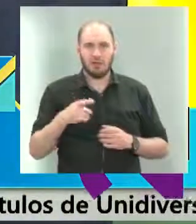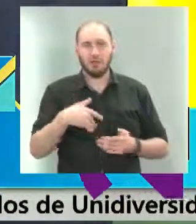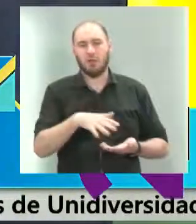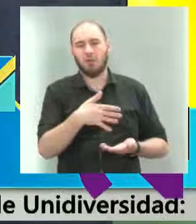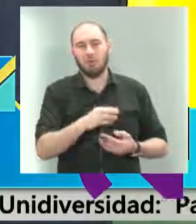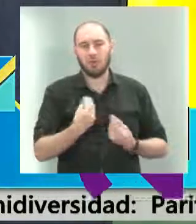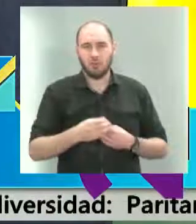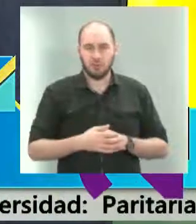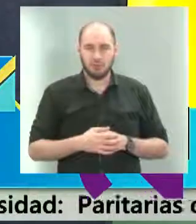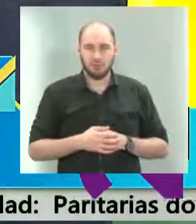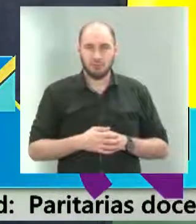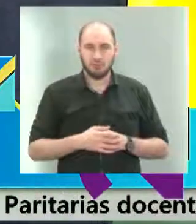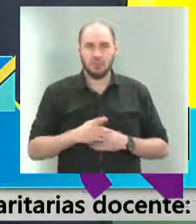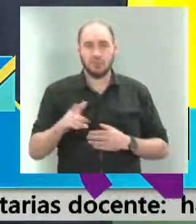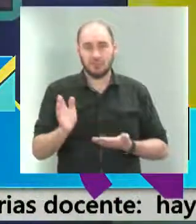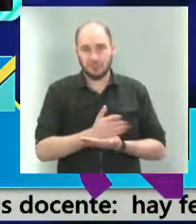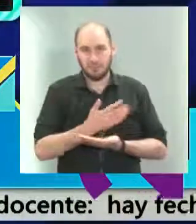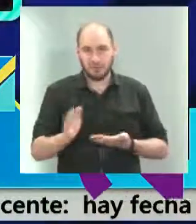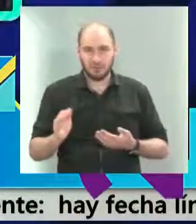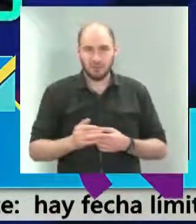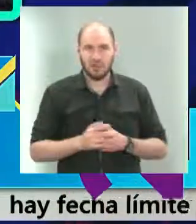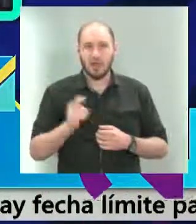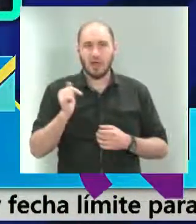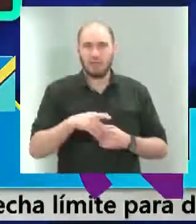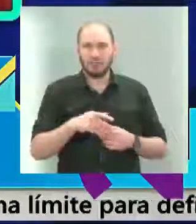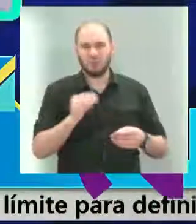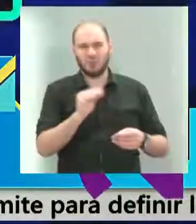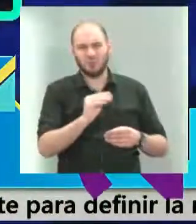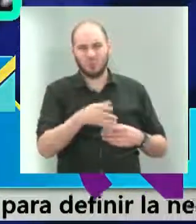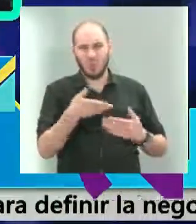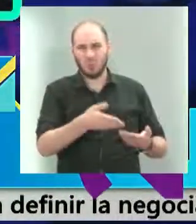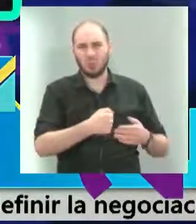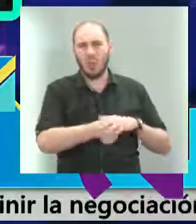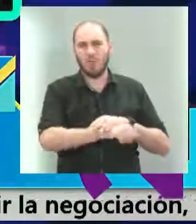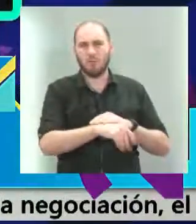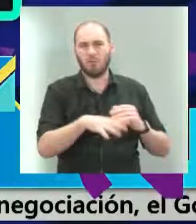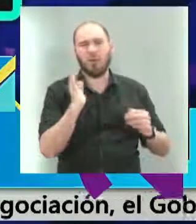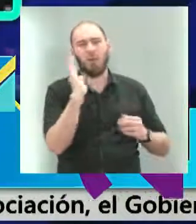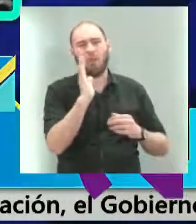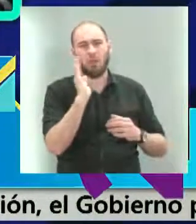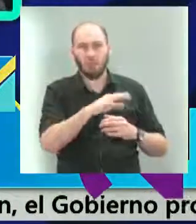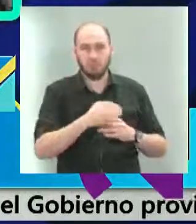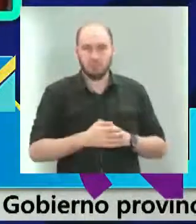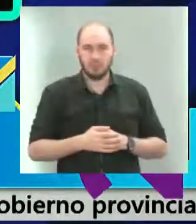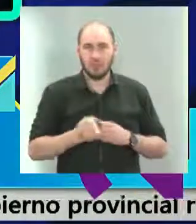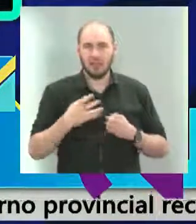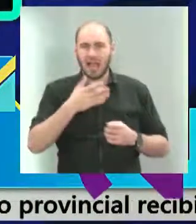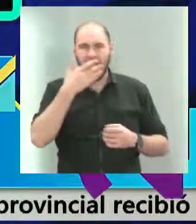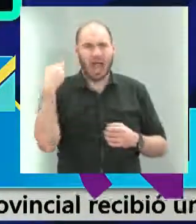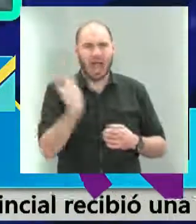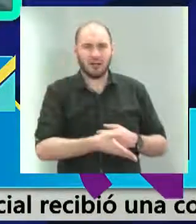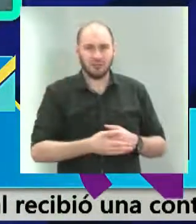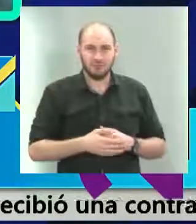esto? Entonces yo separo esto, saquemos. Esta inmundicia que es el fútbol de barras, porque es un asco y